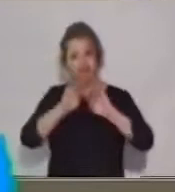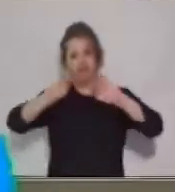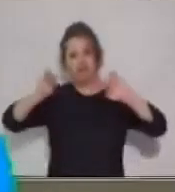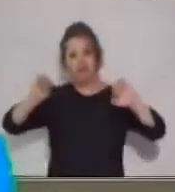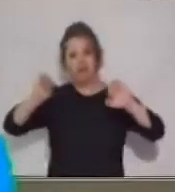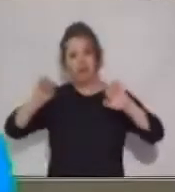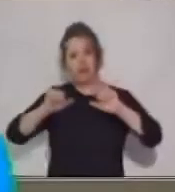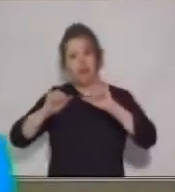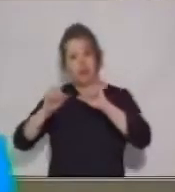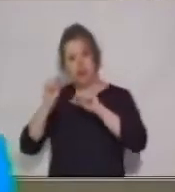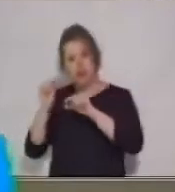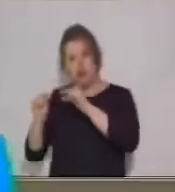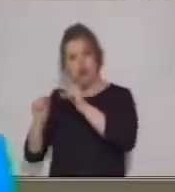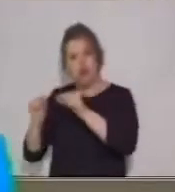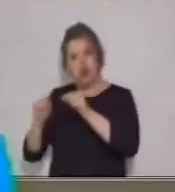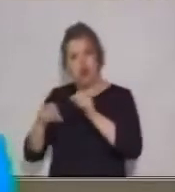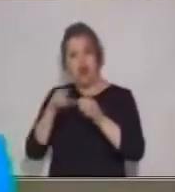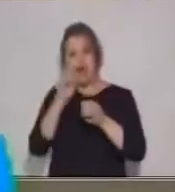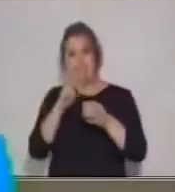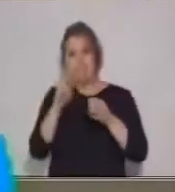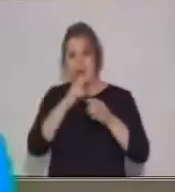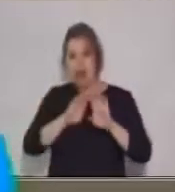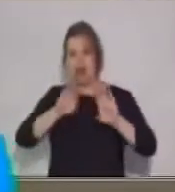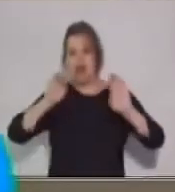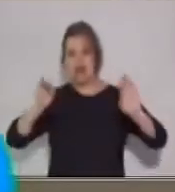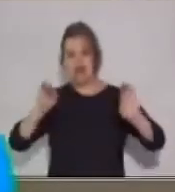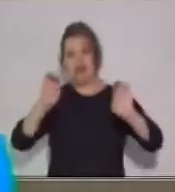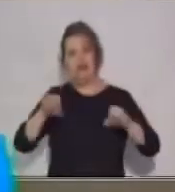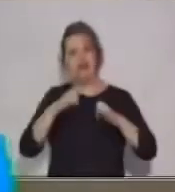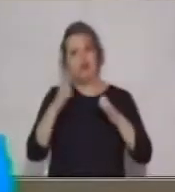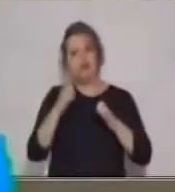poquito. Del vértice a este punto